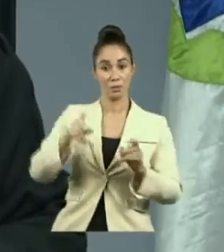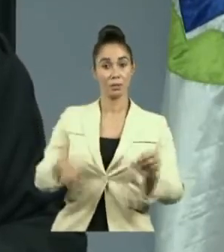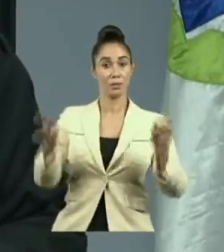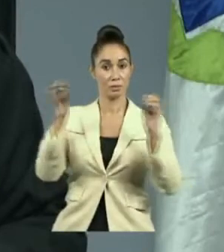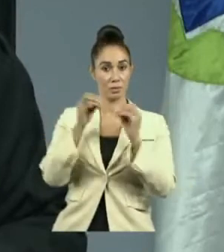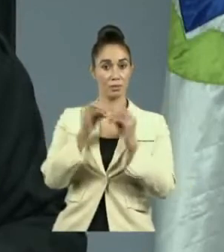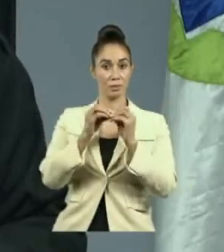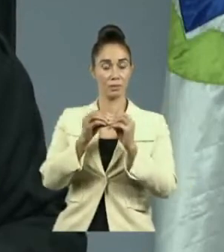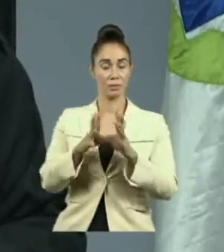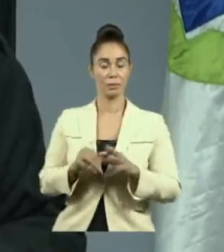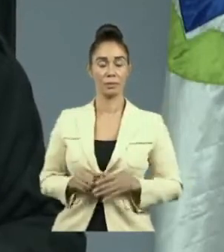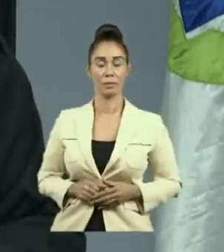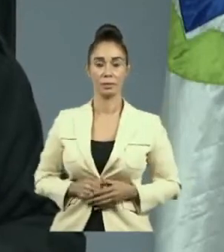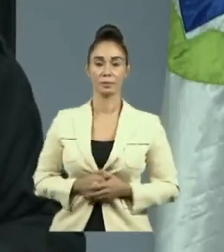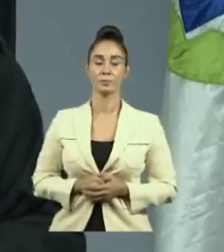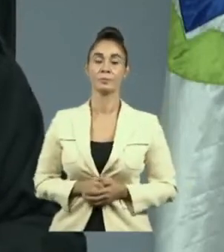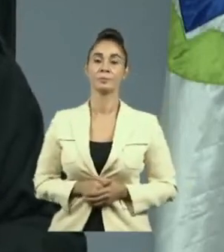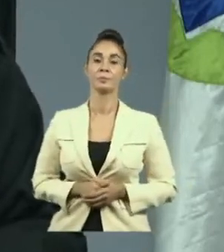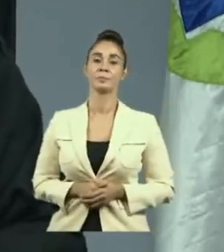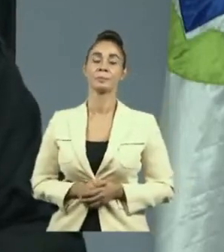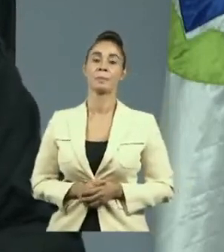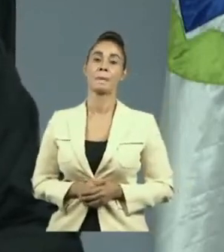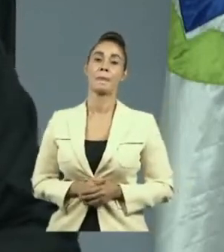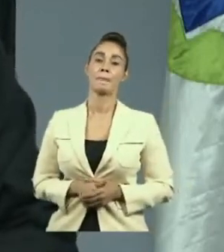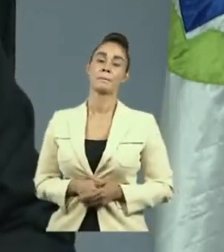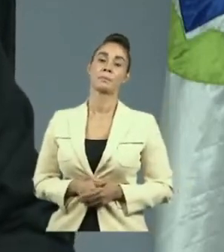el sistema nacional de salud